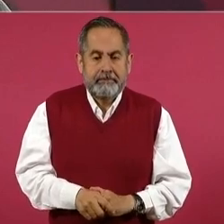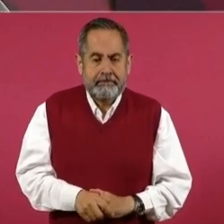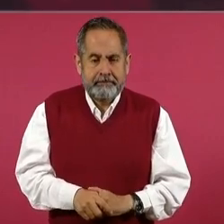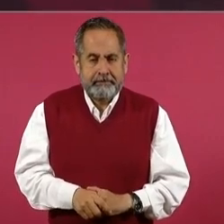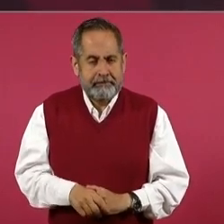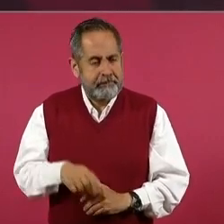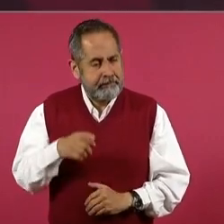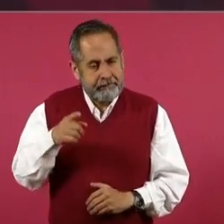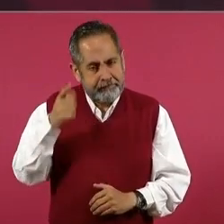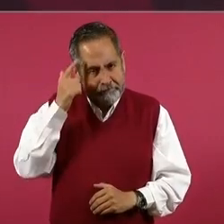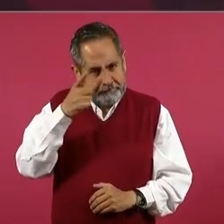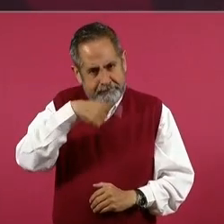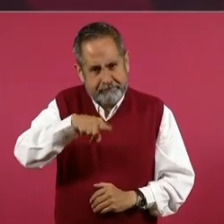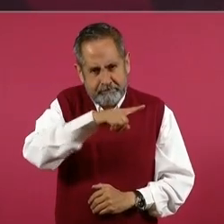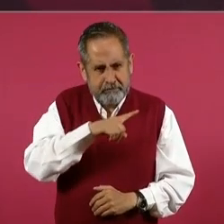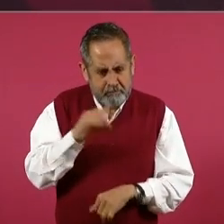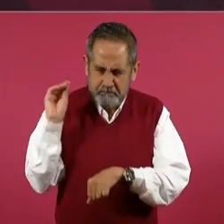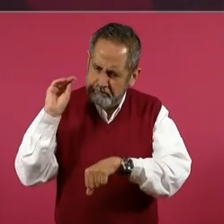actúen